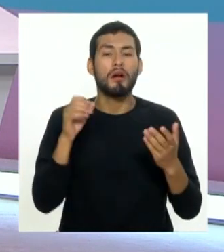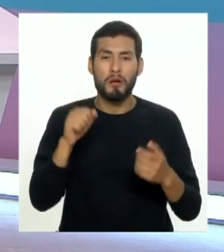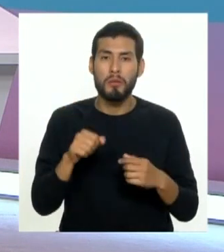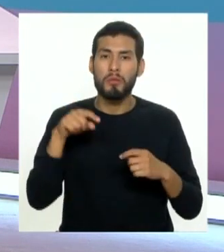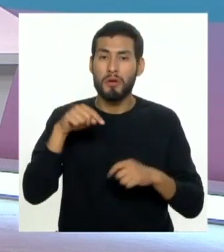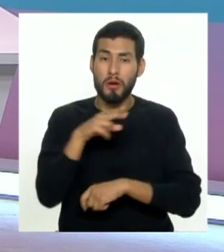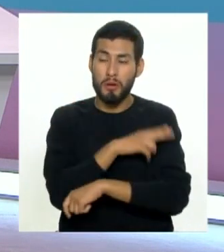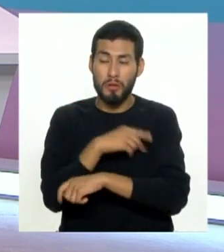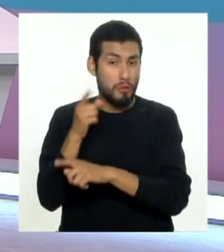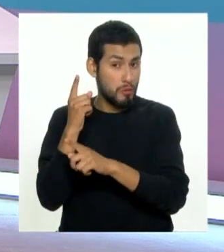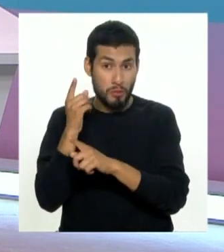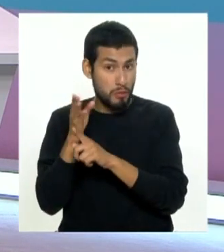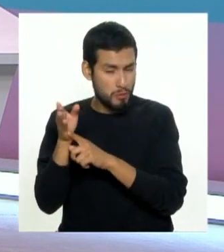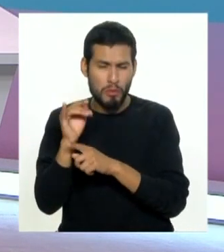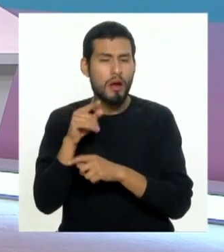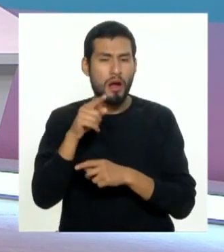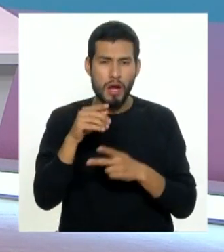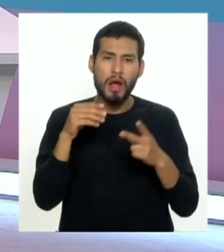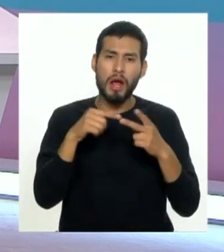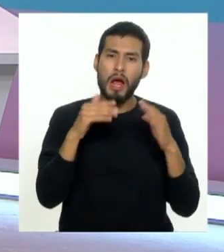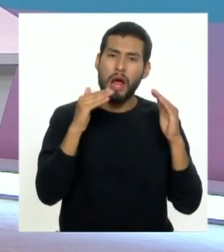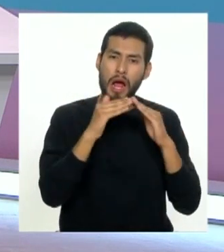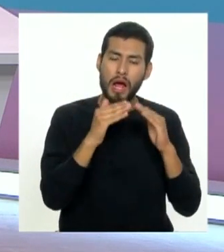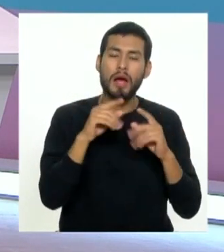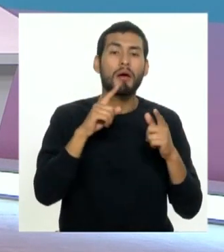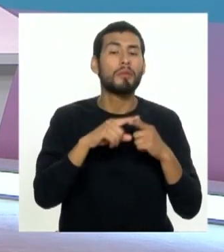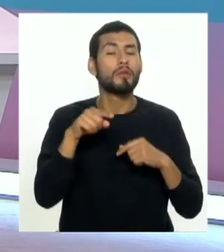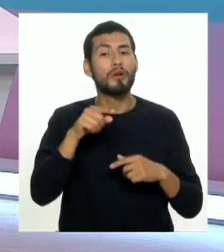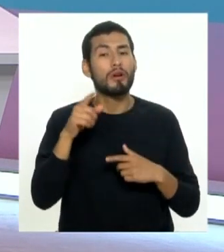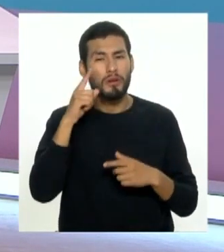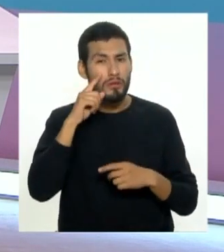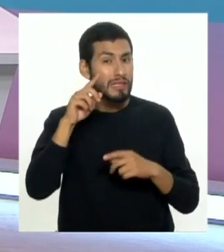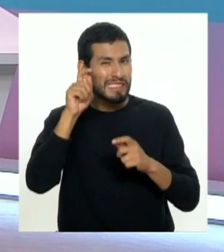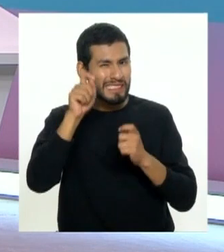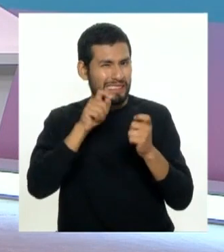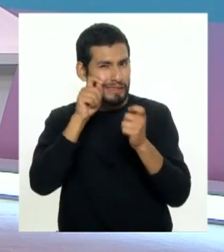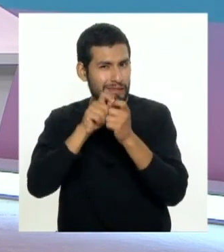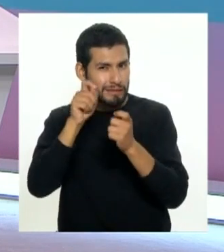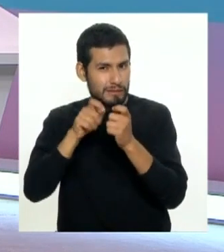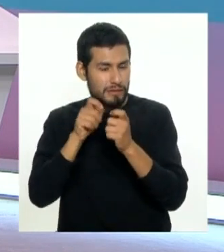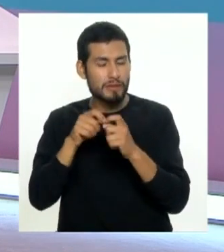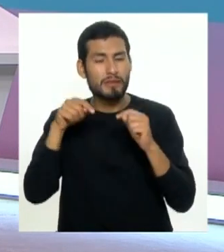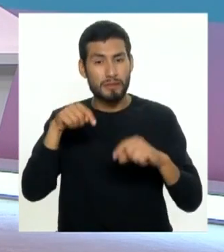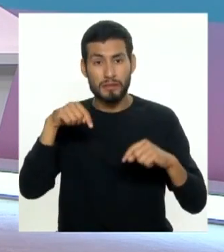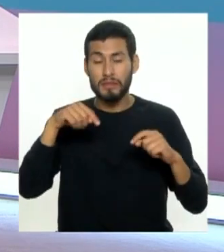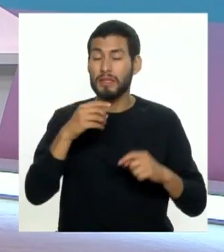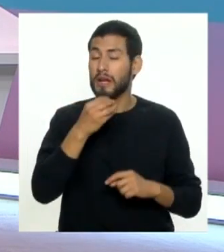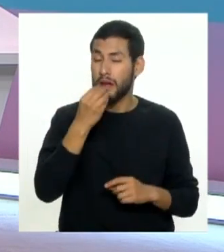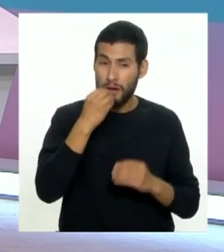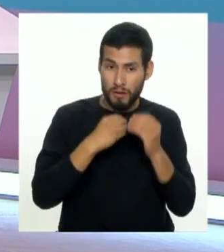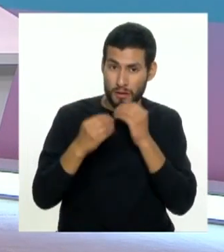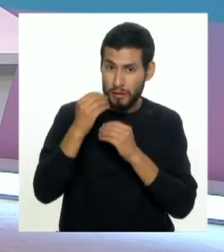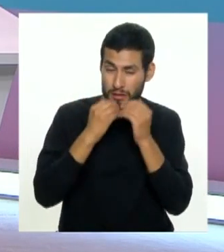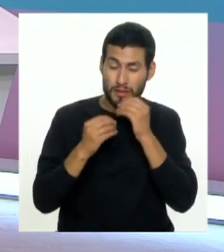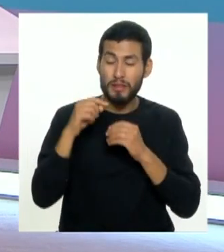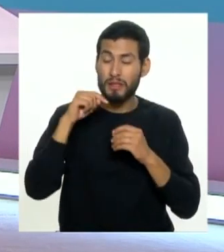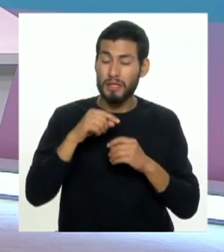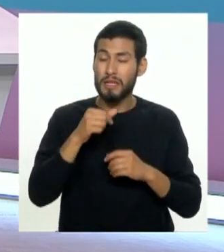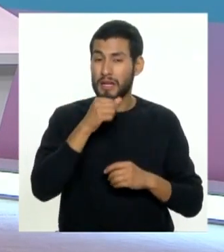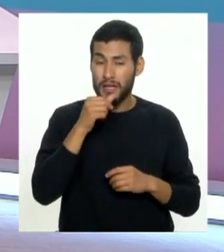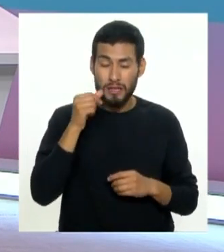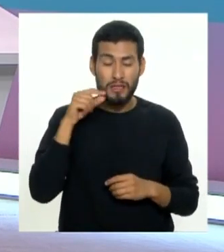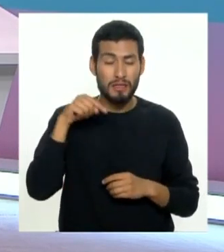fuera del hospital, en casa, siempre y cuando haya mucha precisión. Y por eso es que en esta dieta cetogénica que se da